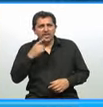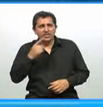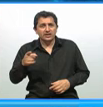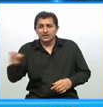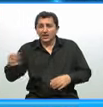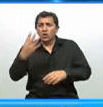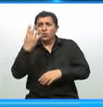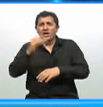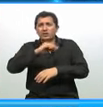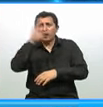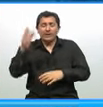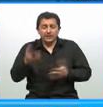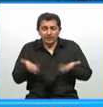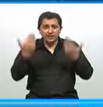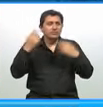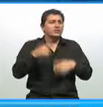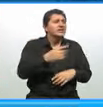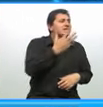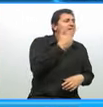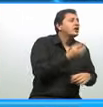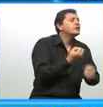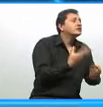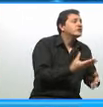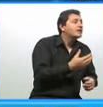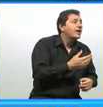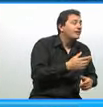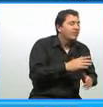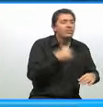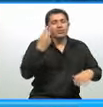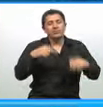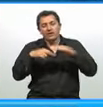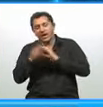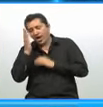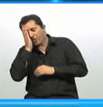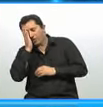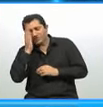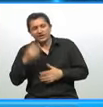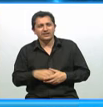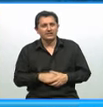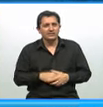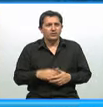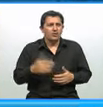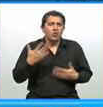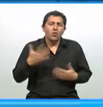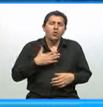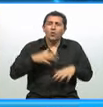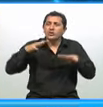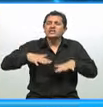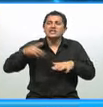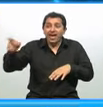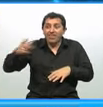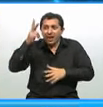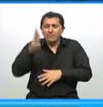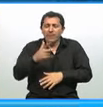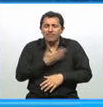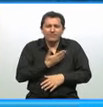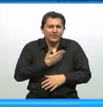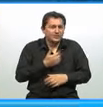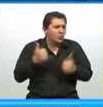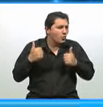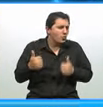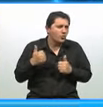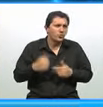despertar a las 4 de la mañana para preguntar cómo había salido San Lorenzo y se volvió a dormir. Y siempre está pendiente el Papa. La verdad que es un privilegio tenerlo como hincha. Está buenísimo. Imagínate, el